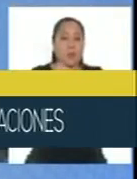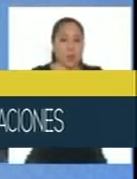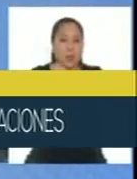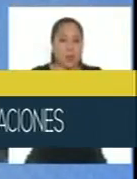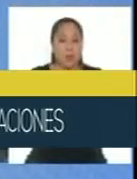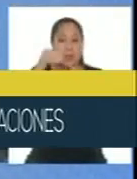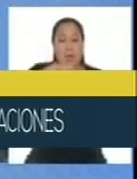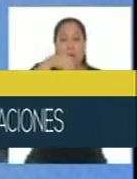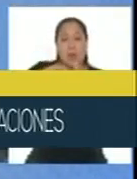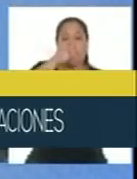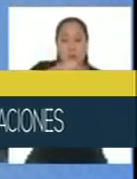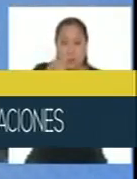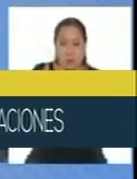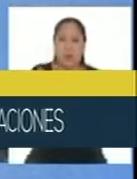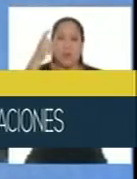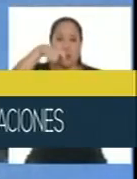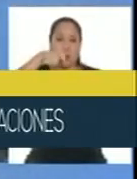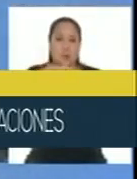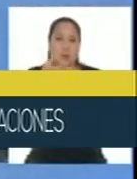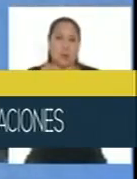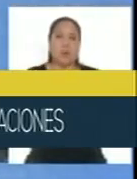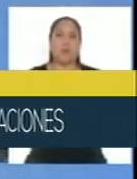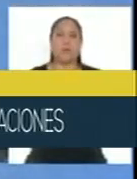la elección que merecían.